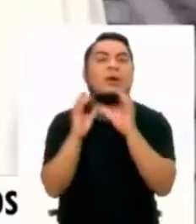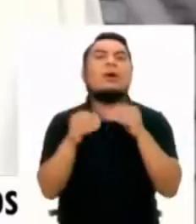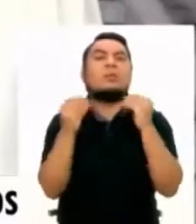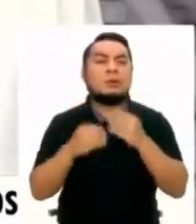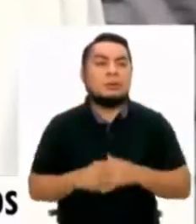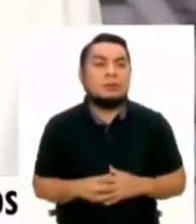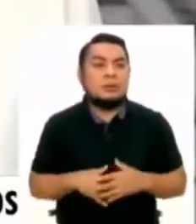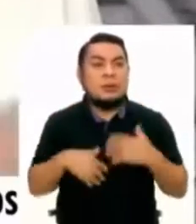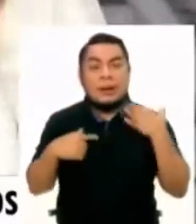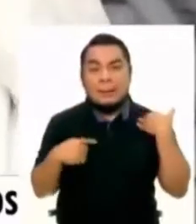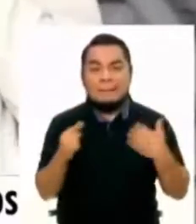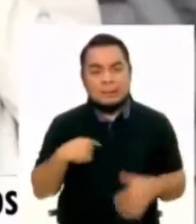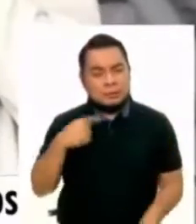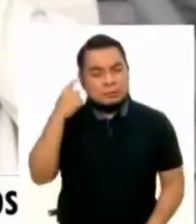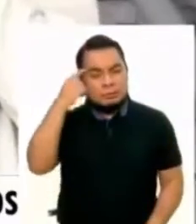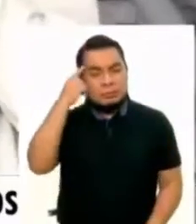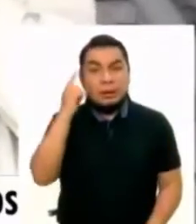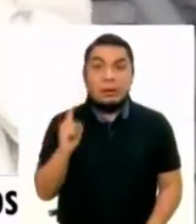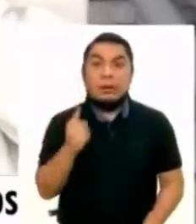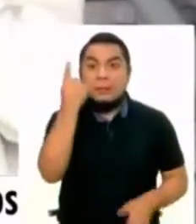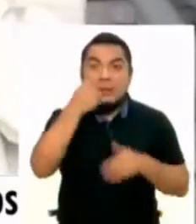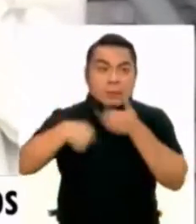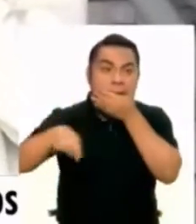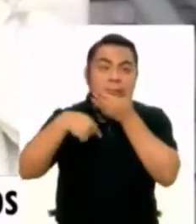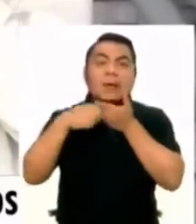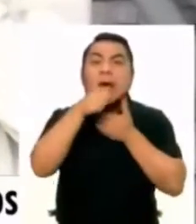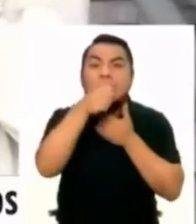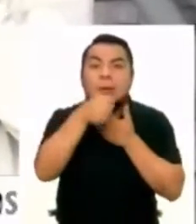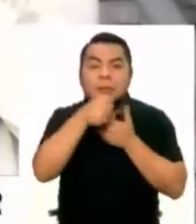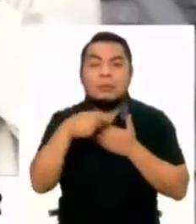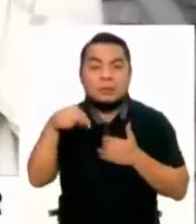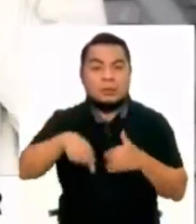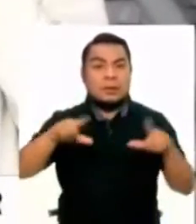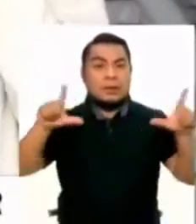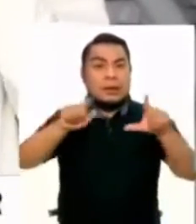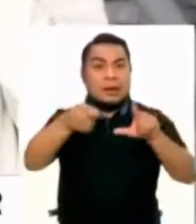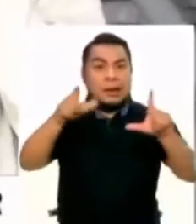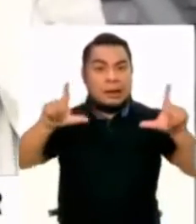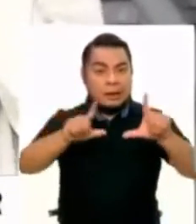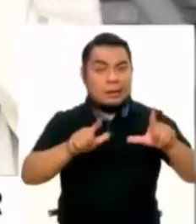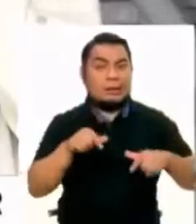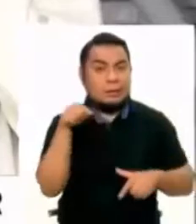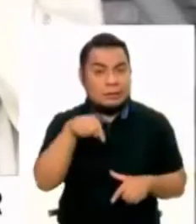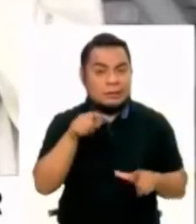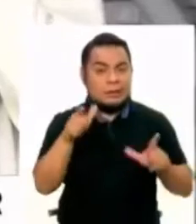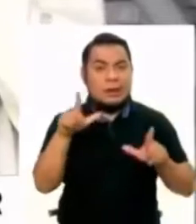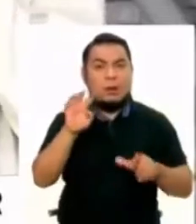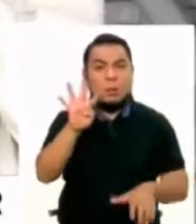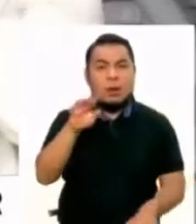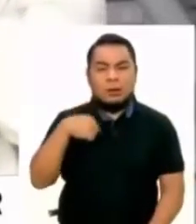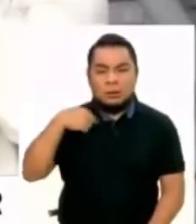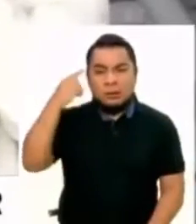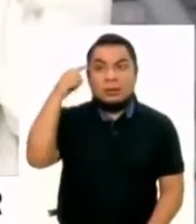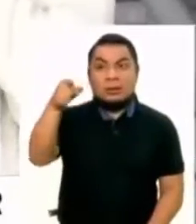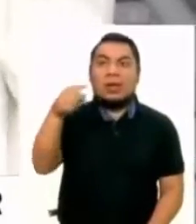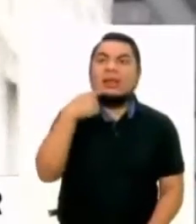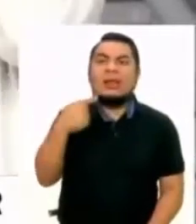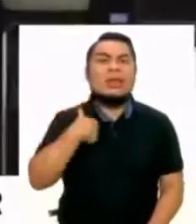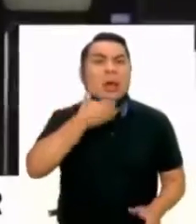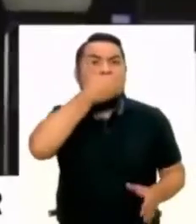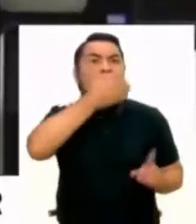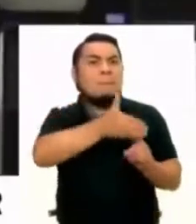La prioridad que tuvimos nosotros como periodistas y el canal en general era poder preservar